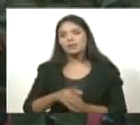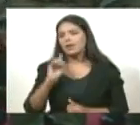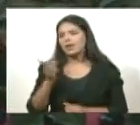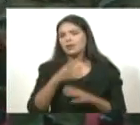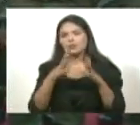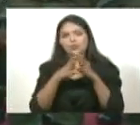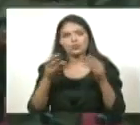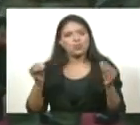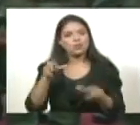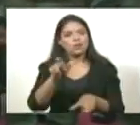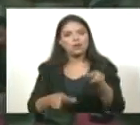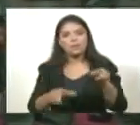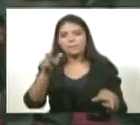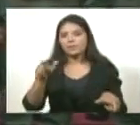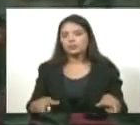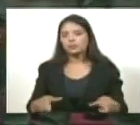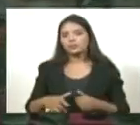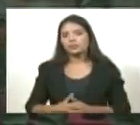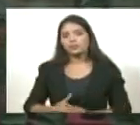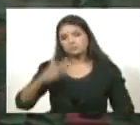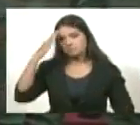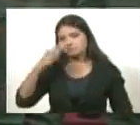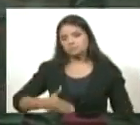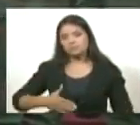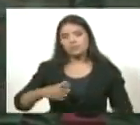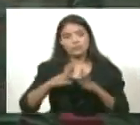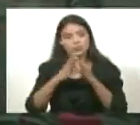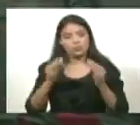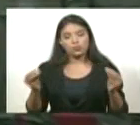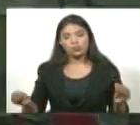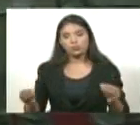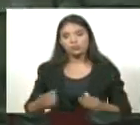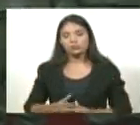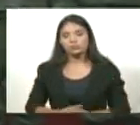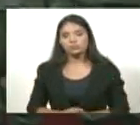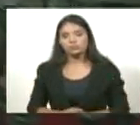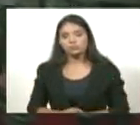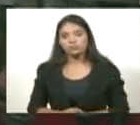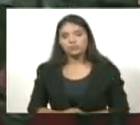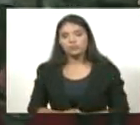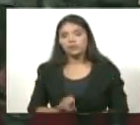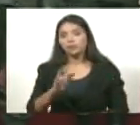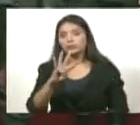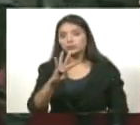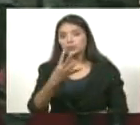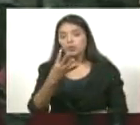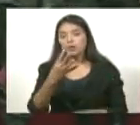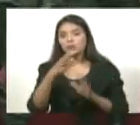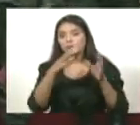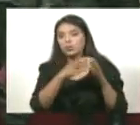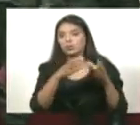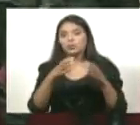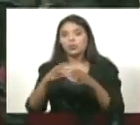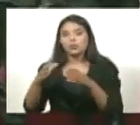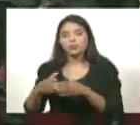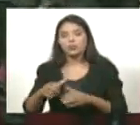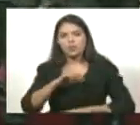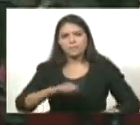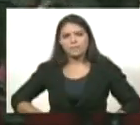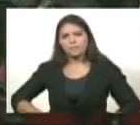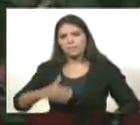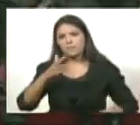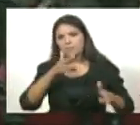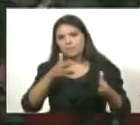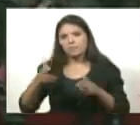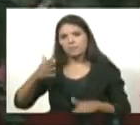los compañeros, mayores generales y almirantes, comandante de los cuatro componentes de nuestra Fuerza Armada, el Ejército